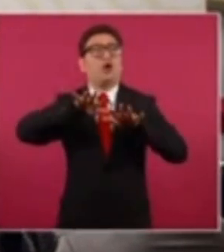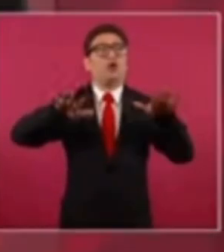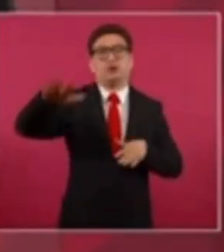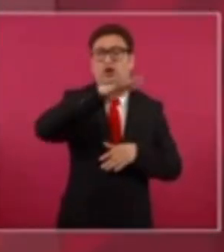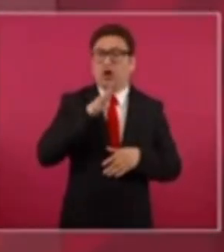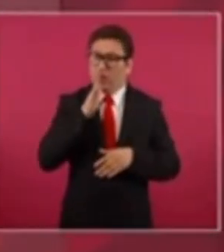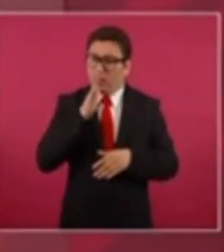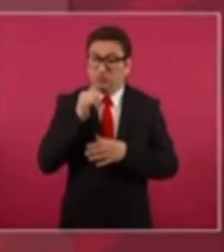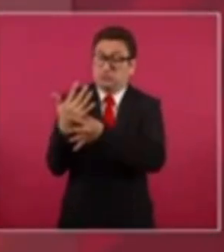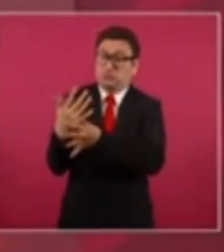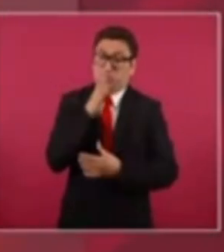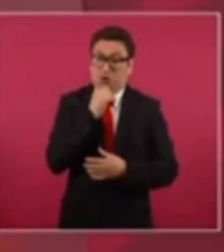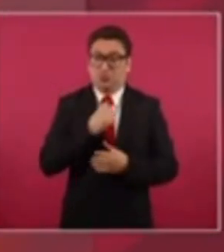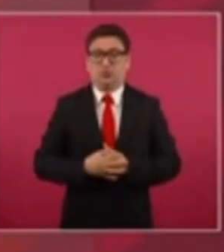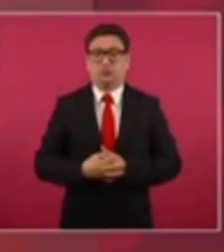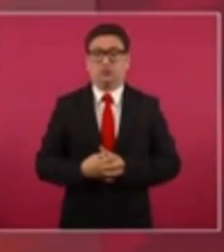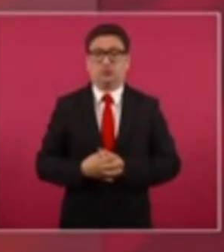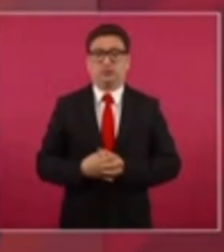que no podía